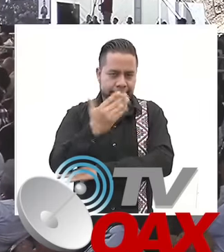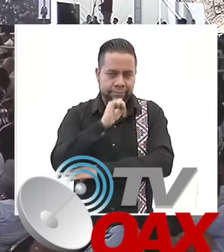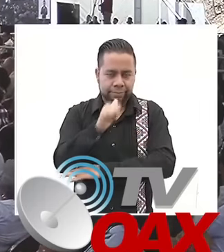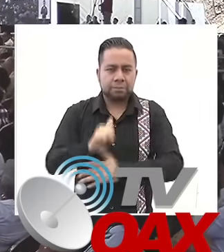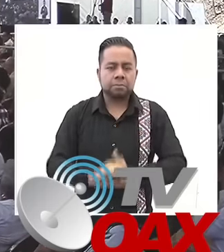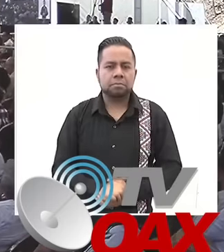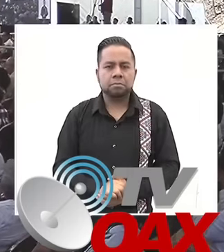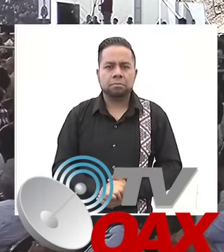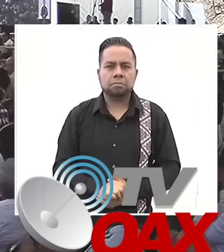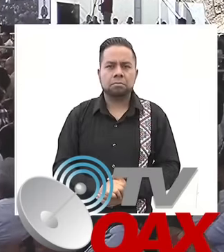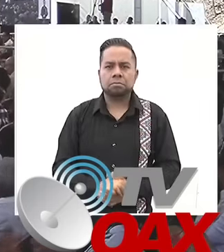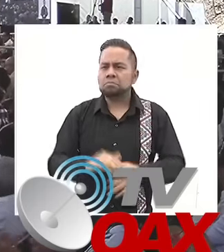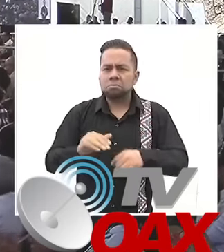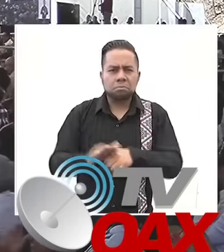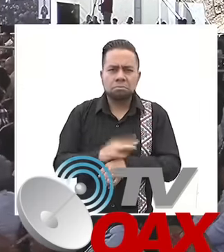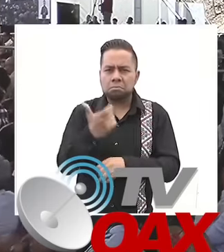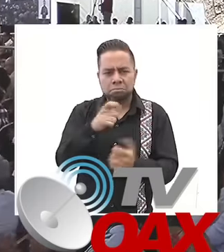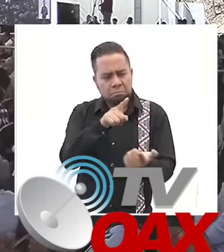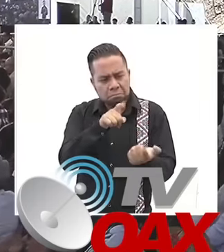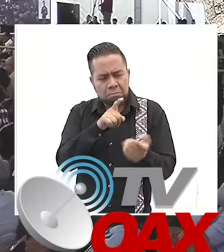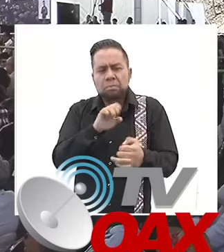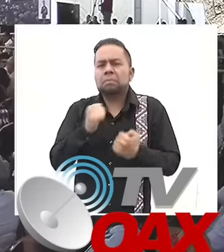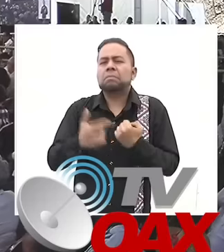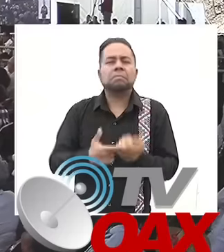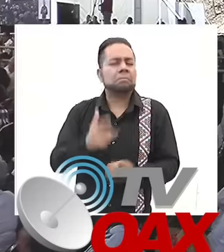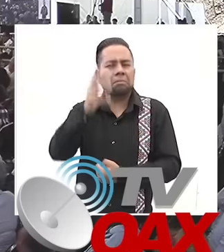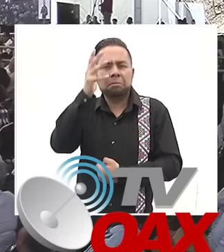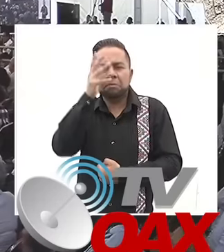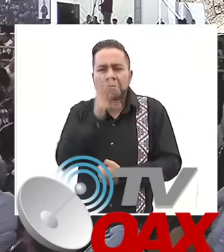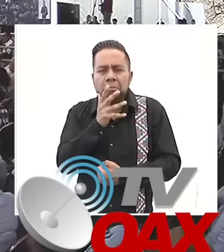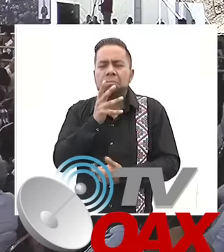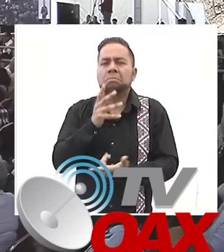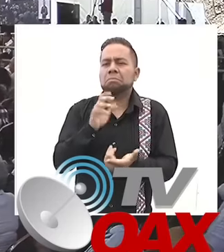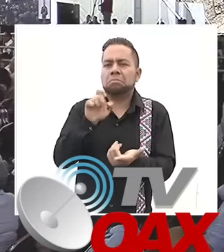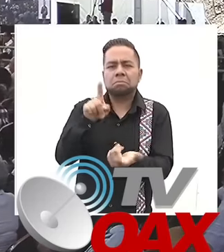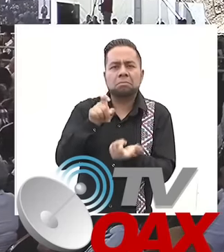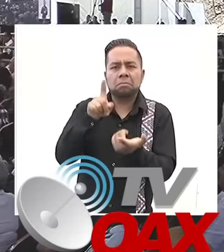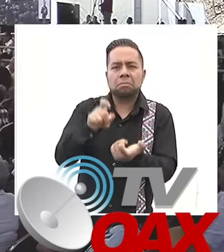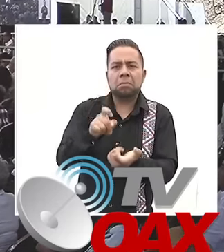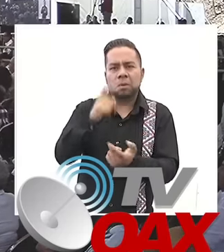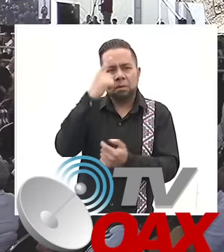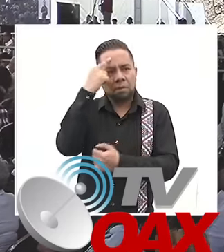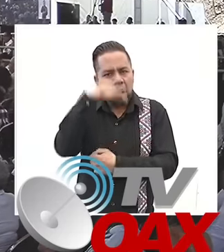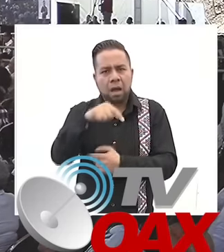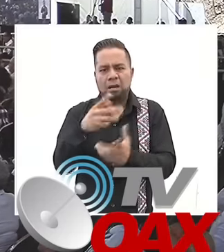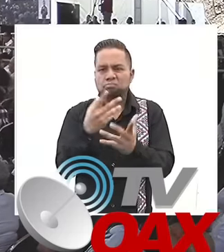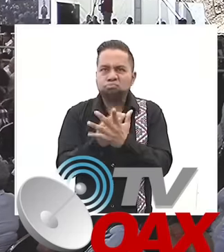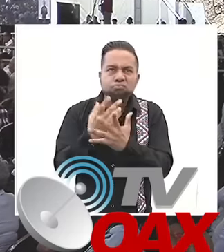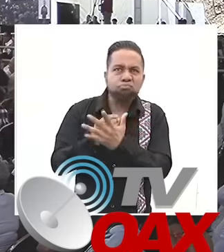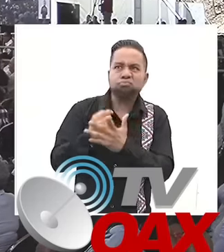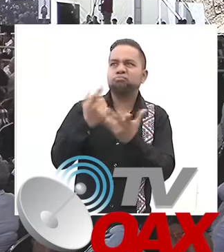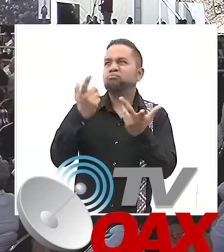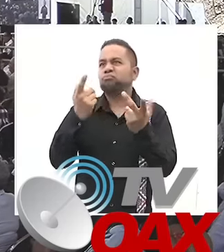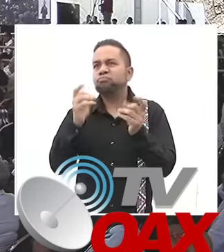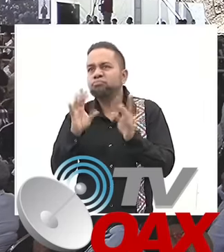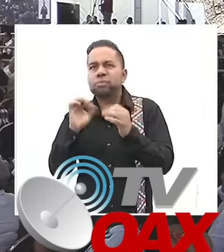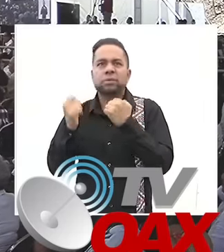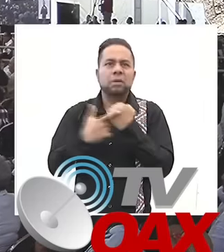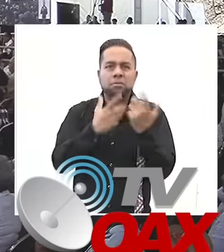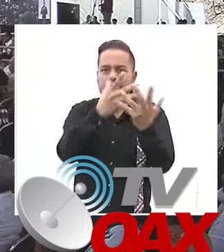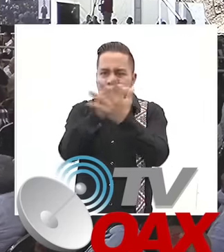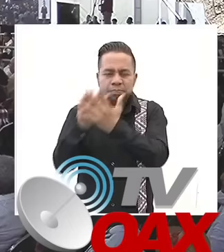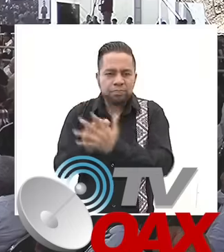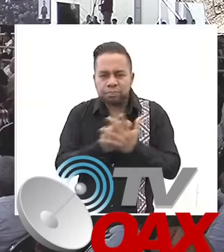¿Y por qué se tiene que cobrar, aunque sea una cuota mínima? Para el mantenimiento, y ella,